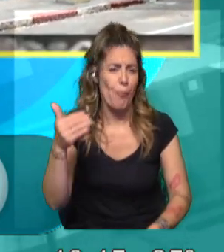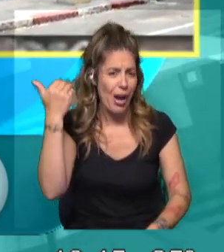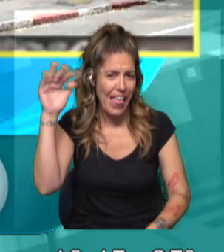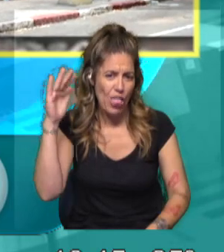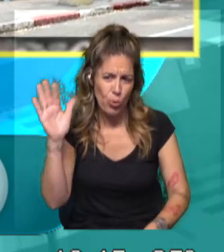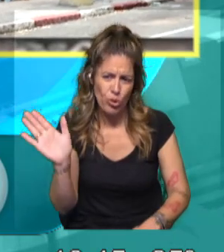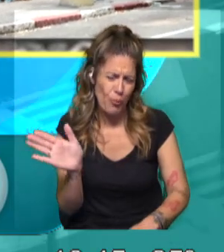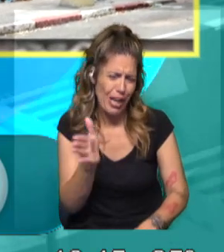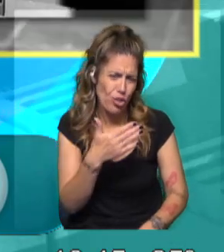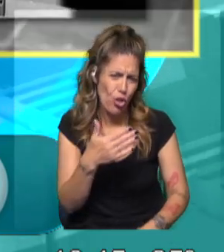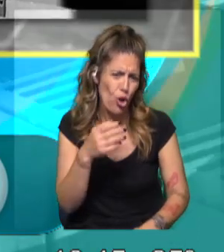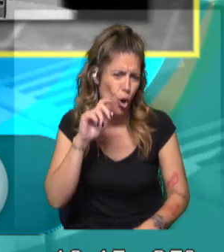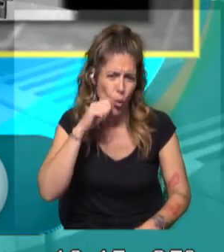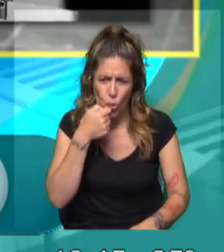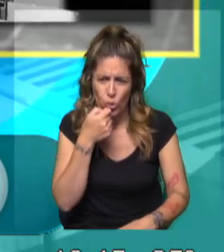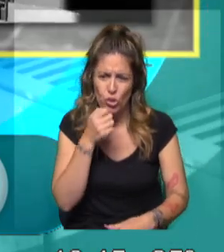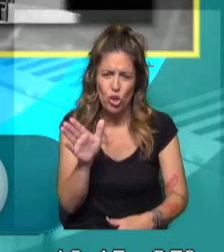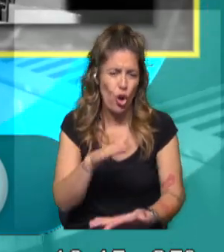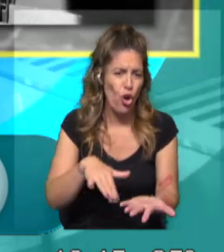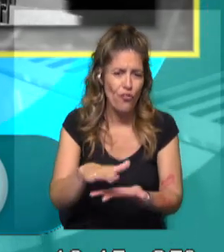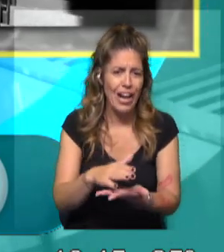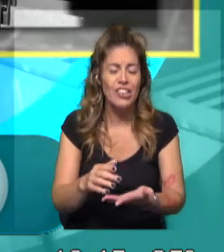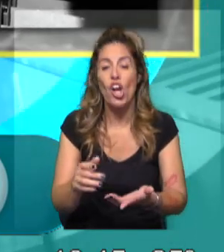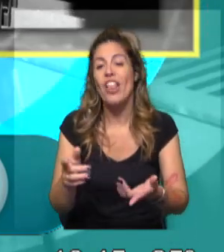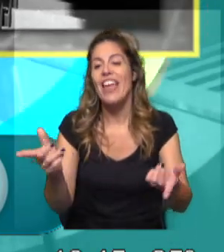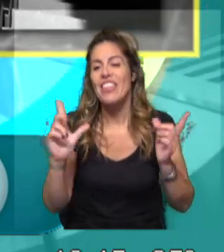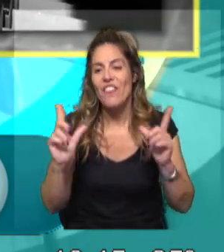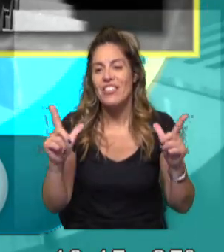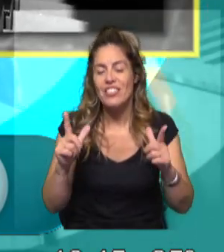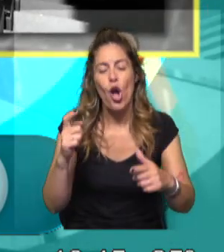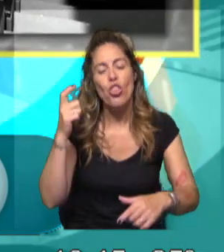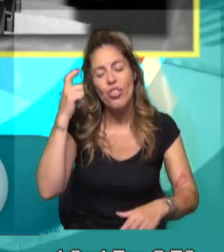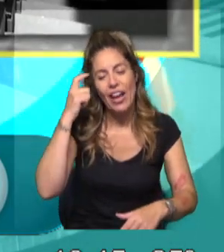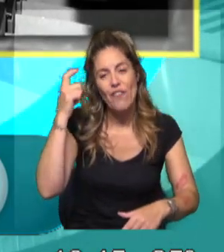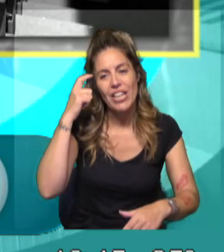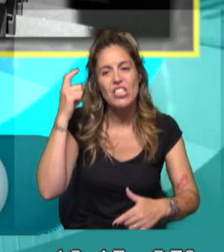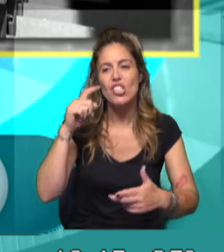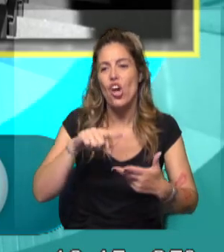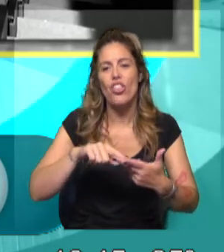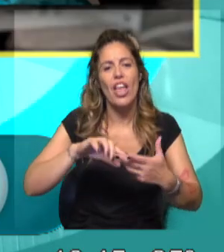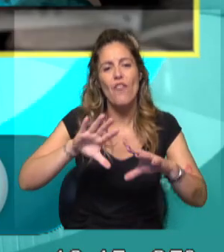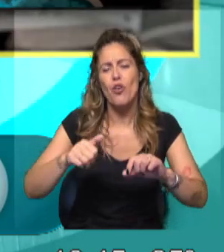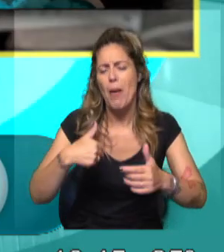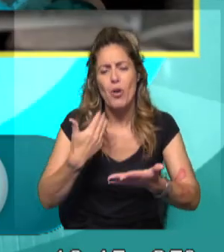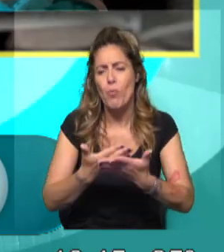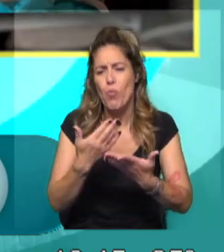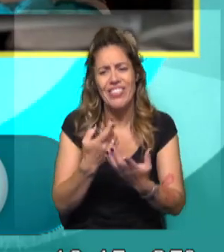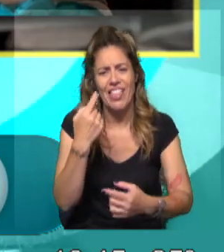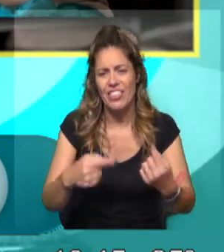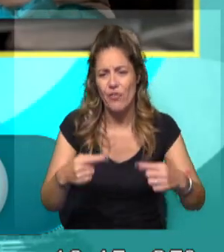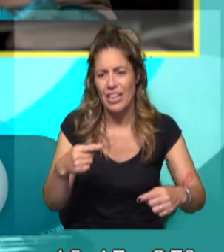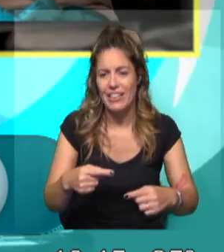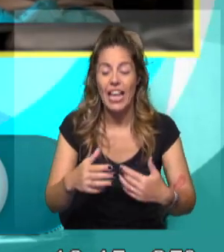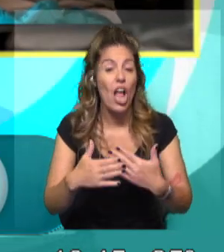gustos, para todos los barrios. Todo, de diversión, de reflexión, de todo tipo de propuestas. Y bueno, los